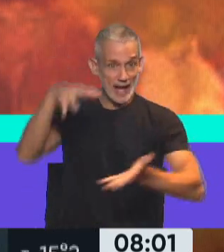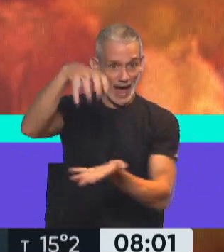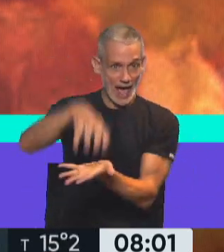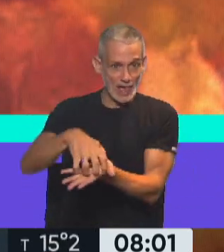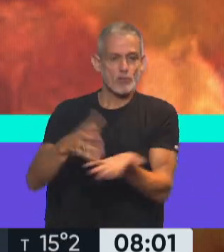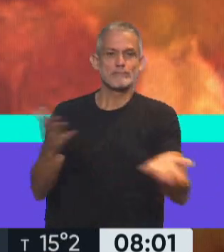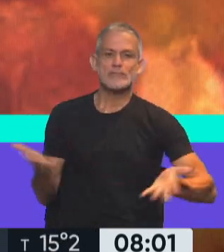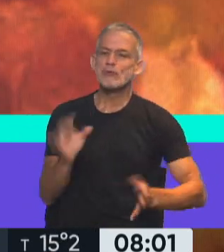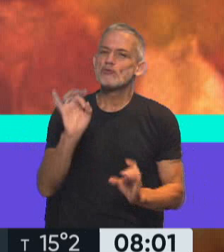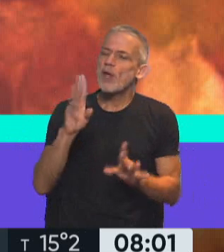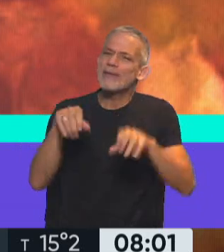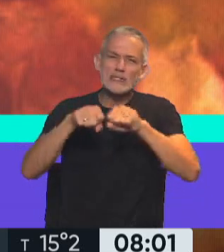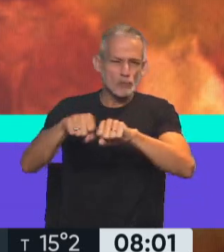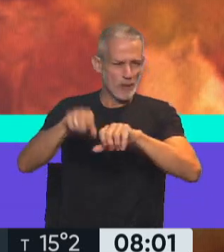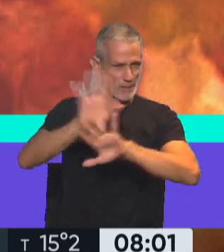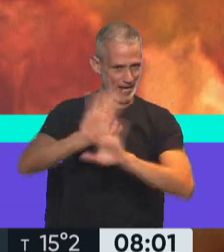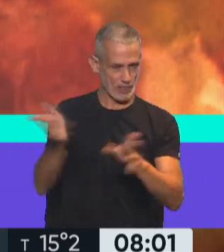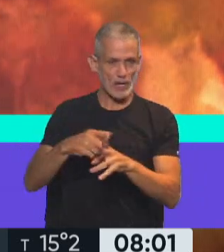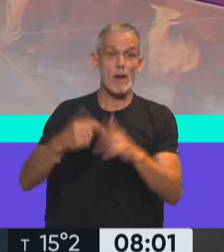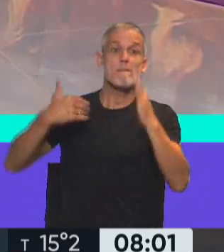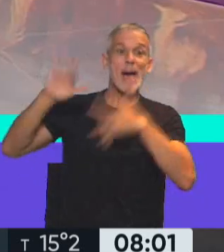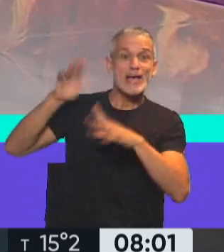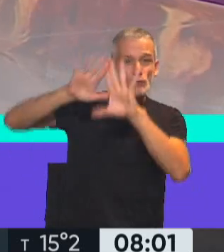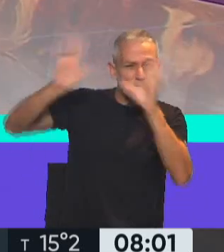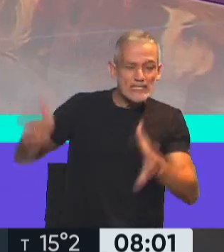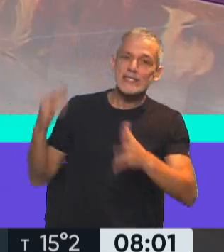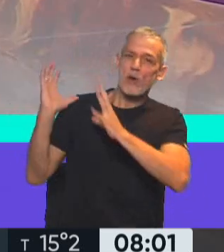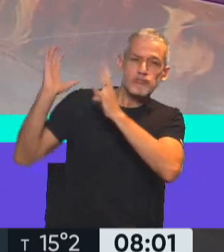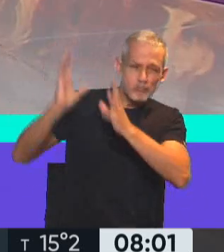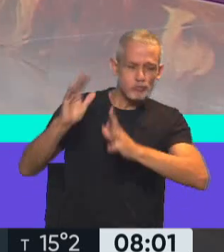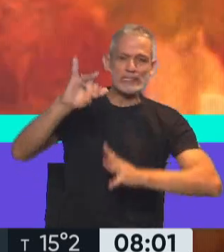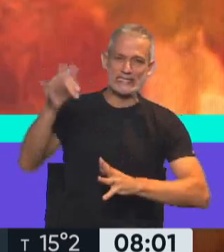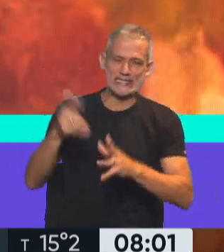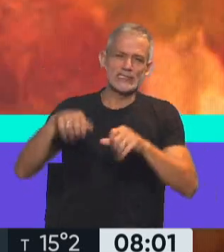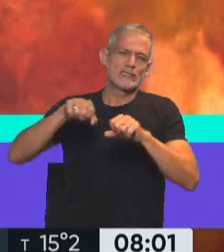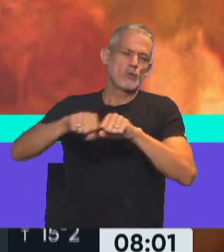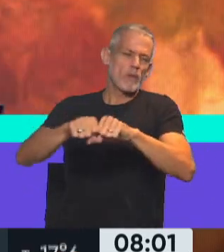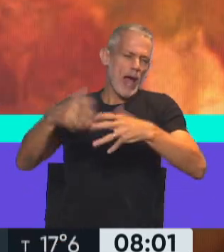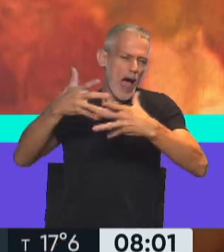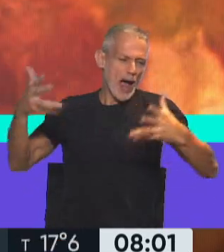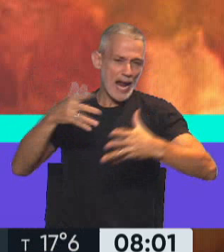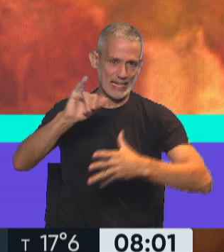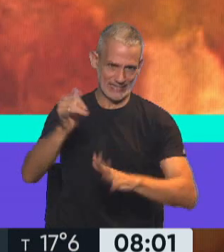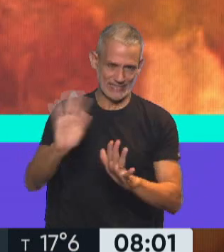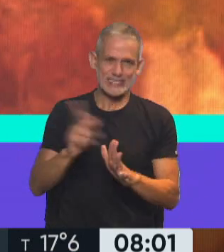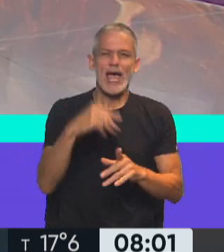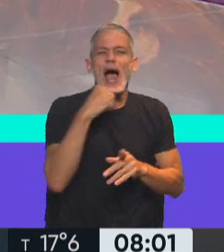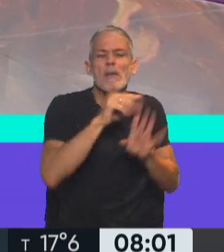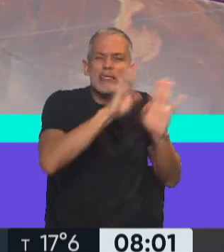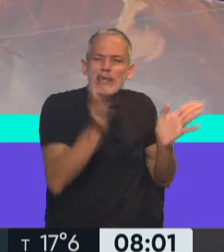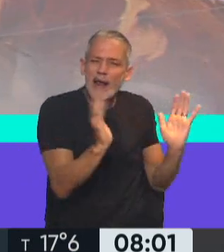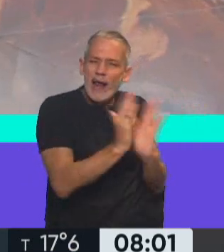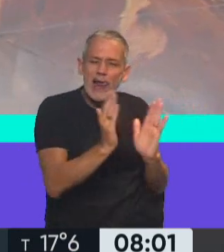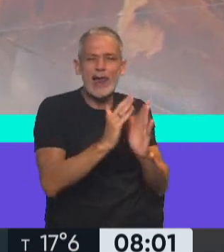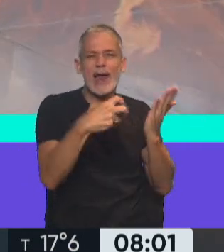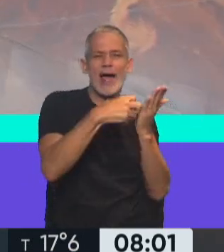atención, solo supermercados y mayoristas, las grandes cadenas de supermercados, no un almacén,